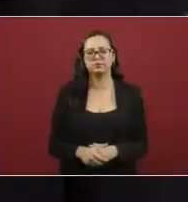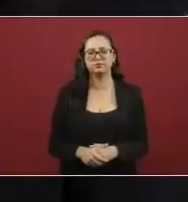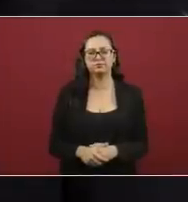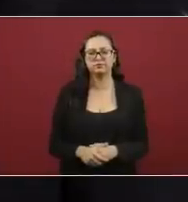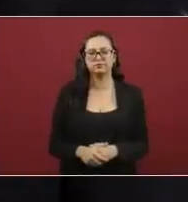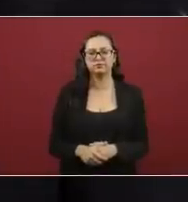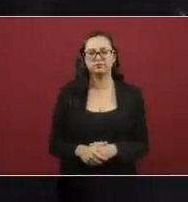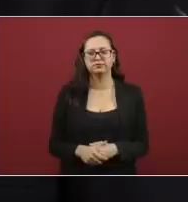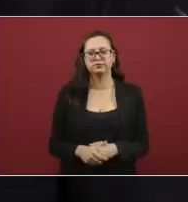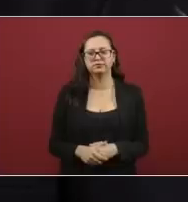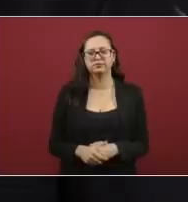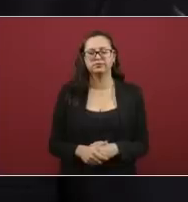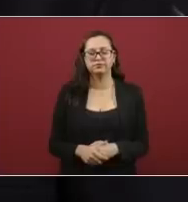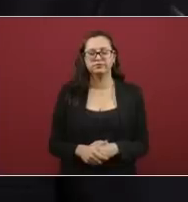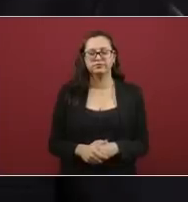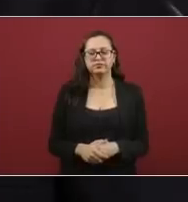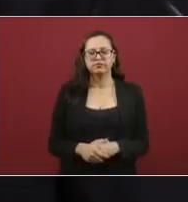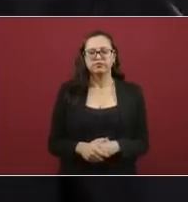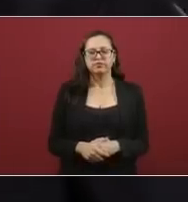Estos